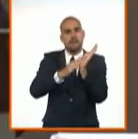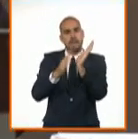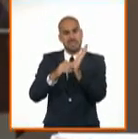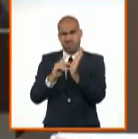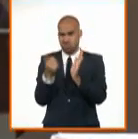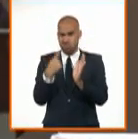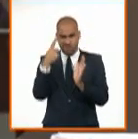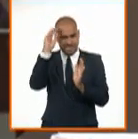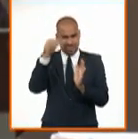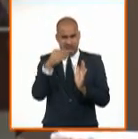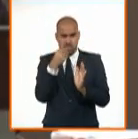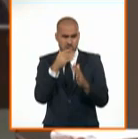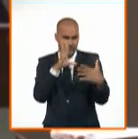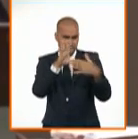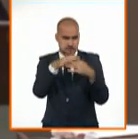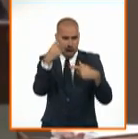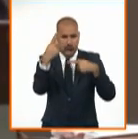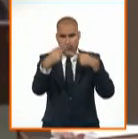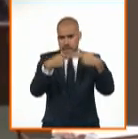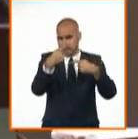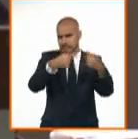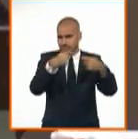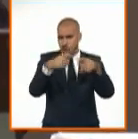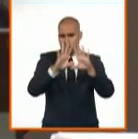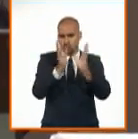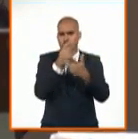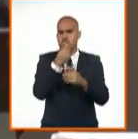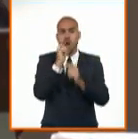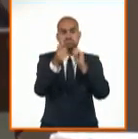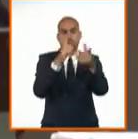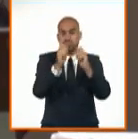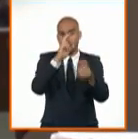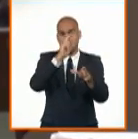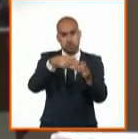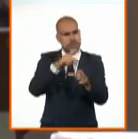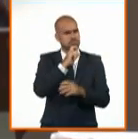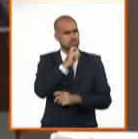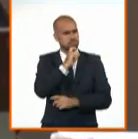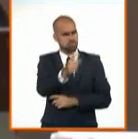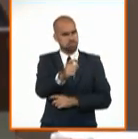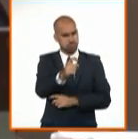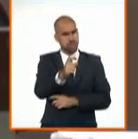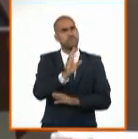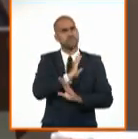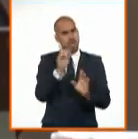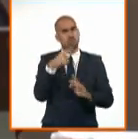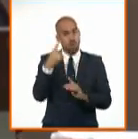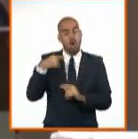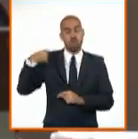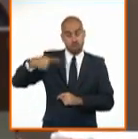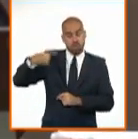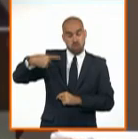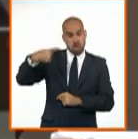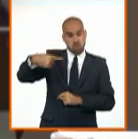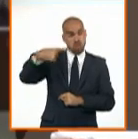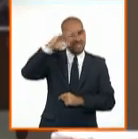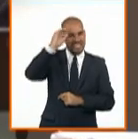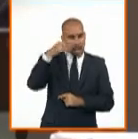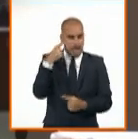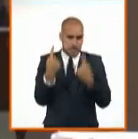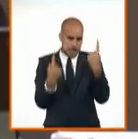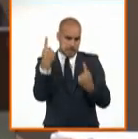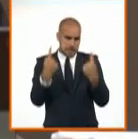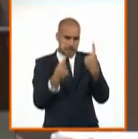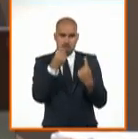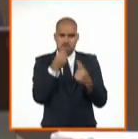relación a los combustibles y además se están analizando diariamente de manera detallada todas las variantes de operación combinada que nos